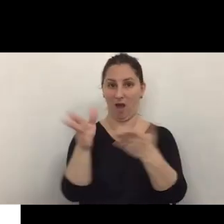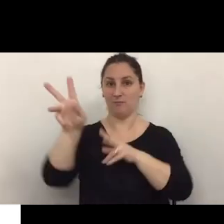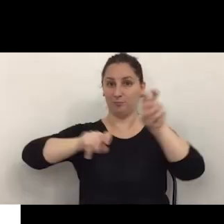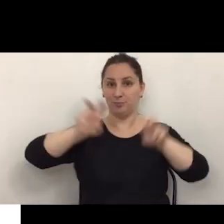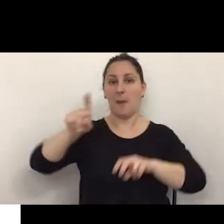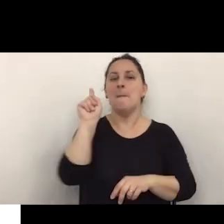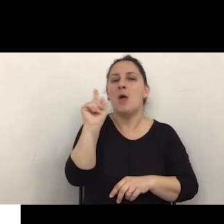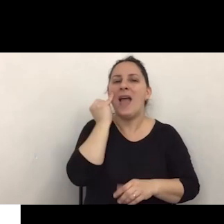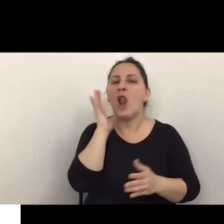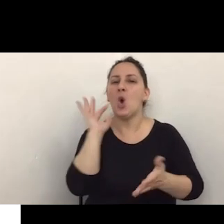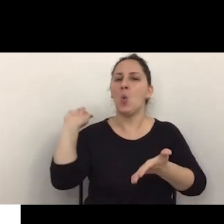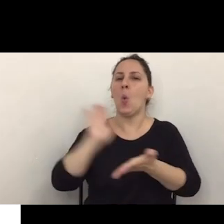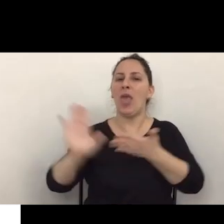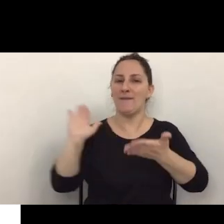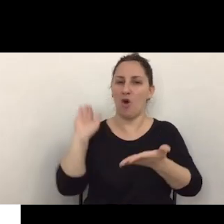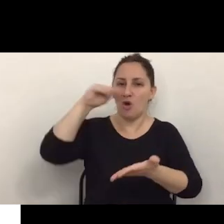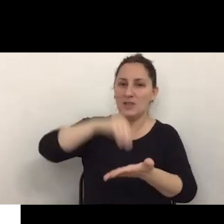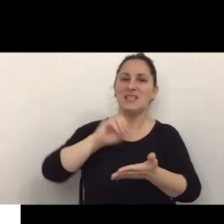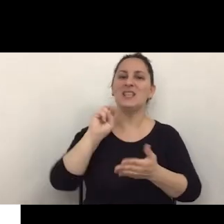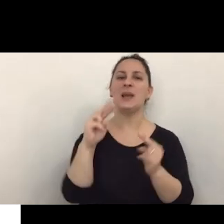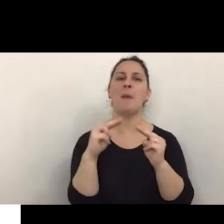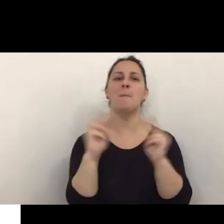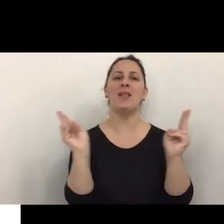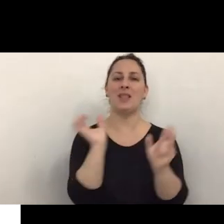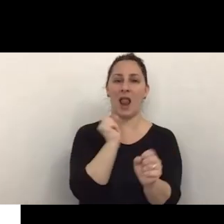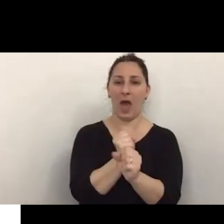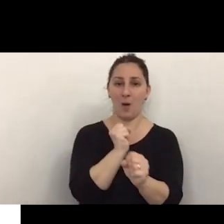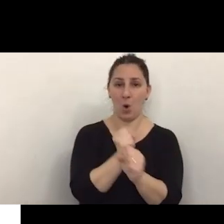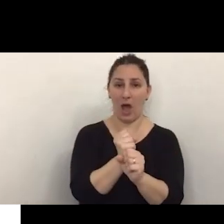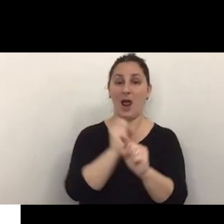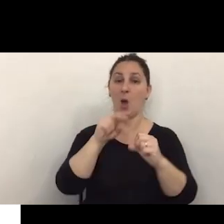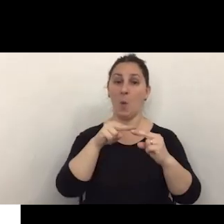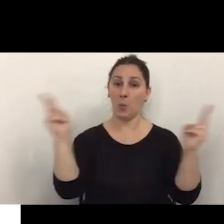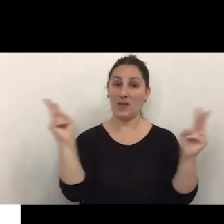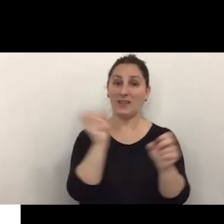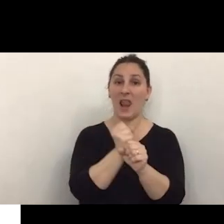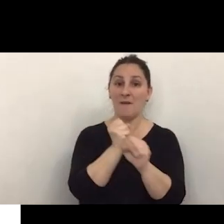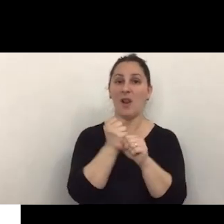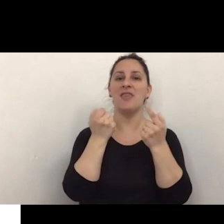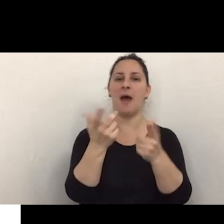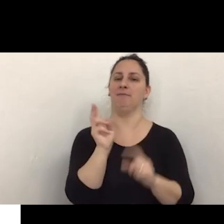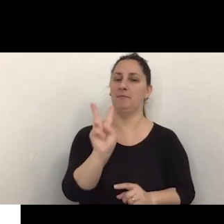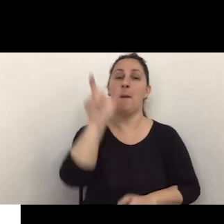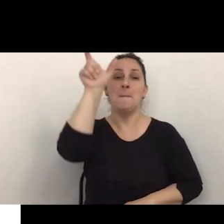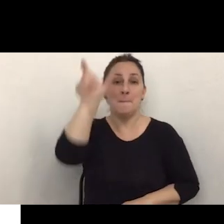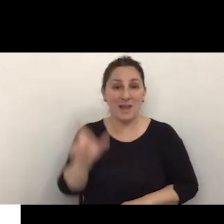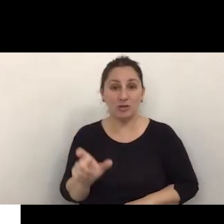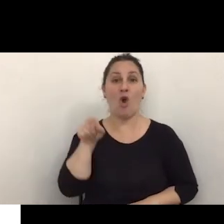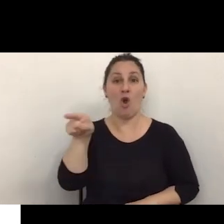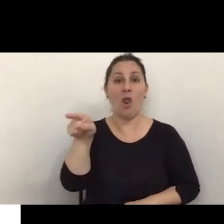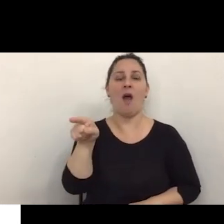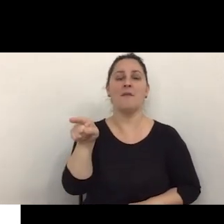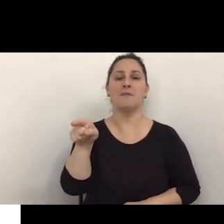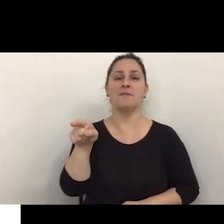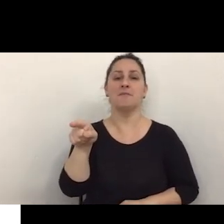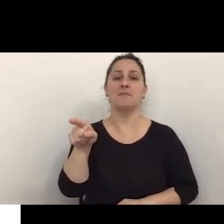un concepto que es puente laboral. Este puente laboral habilita que la persona entre a través de